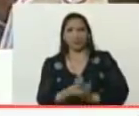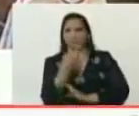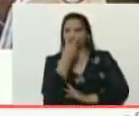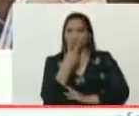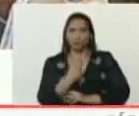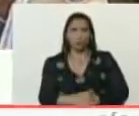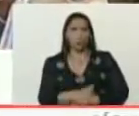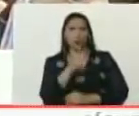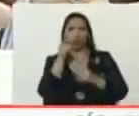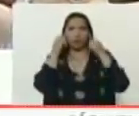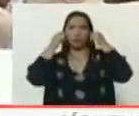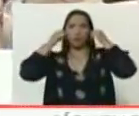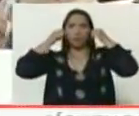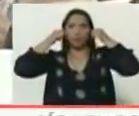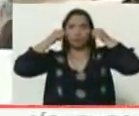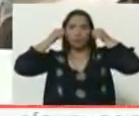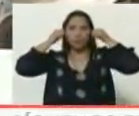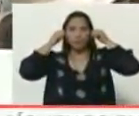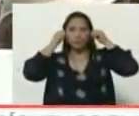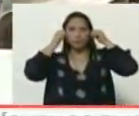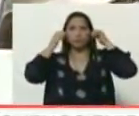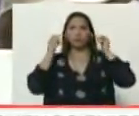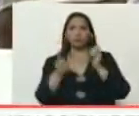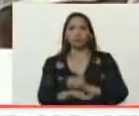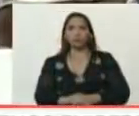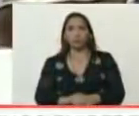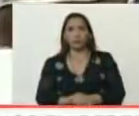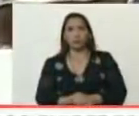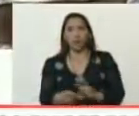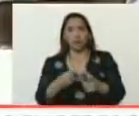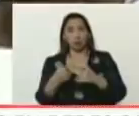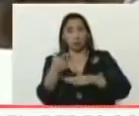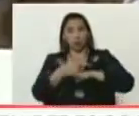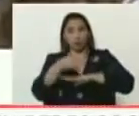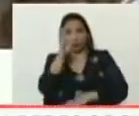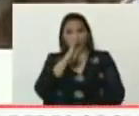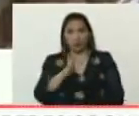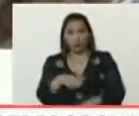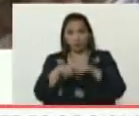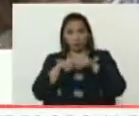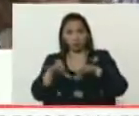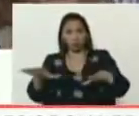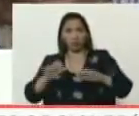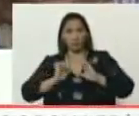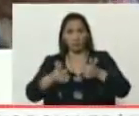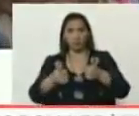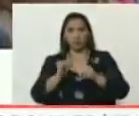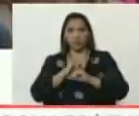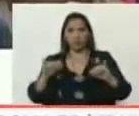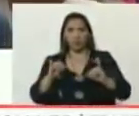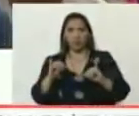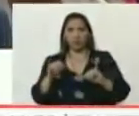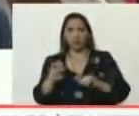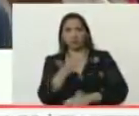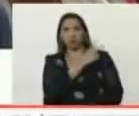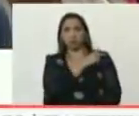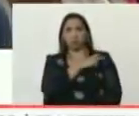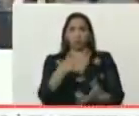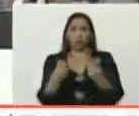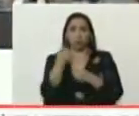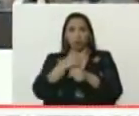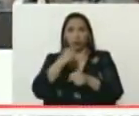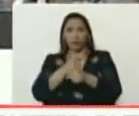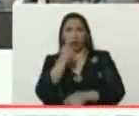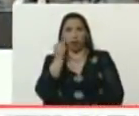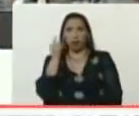mentir. Y el gobierno de Brasil inmediatamente se plegó. Pero ahí afortunadamente el general Barroso, con los trabajadores y